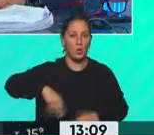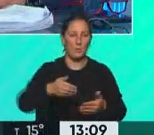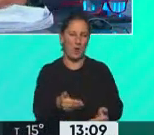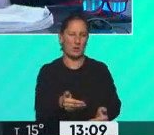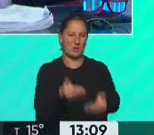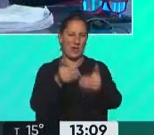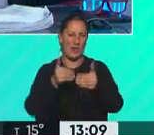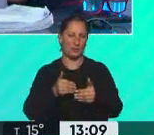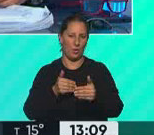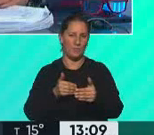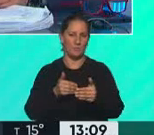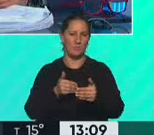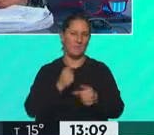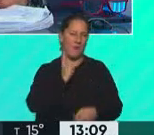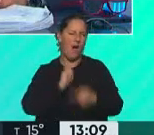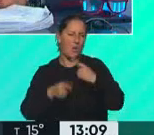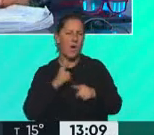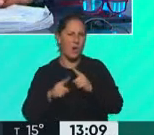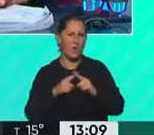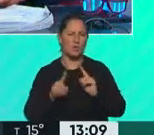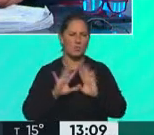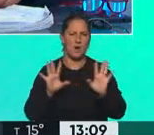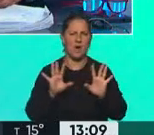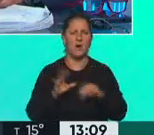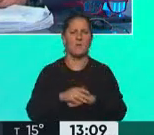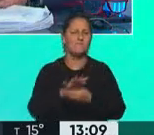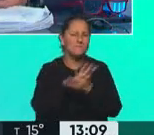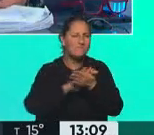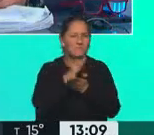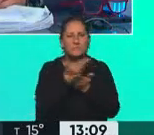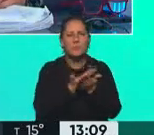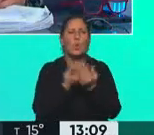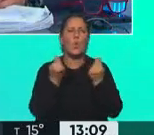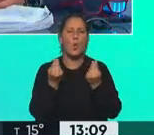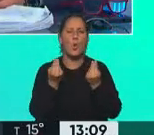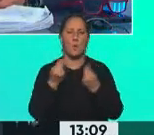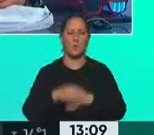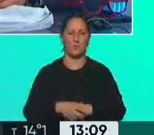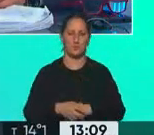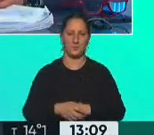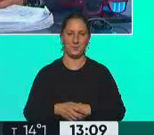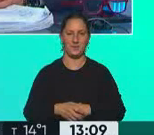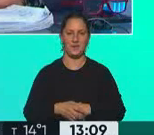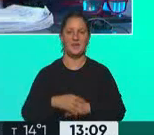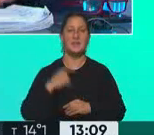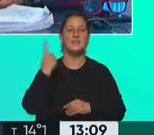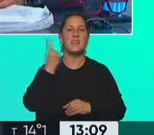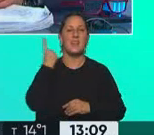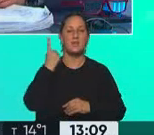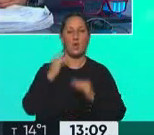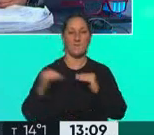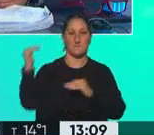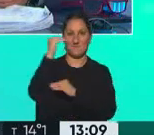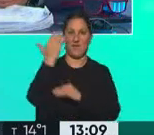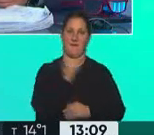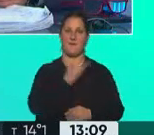una especie de acuerdo a una resolución dentro de la dirección ejecutiva al